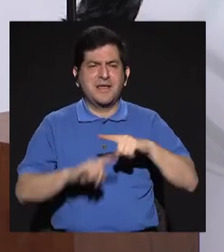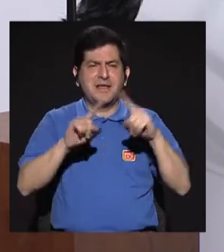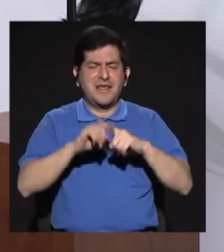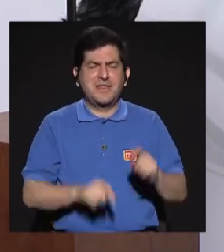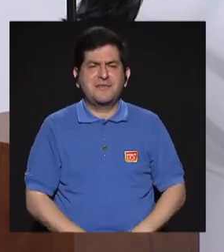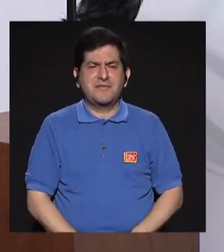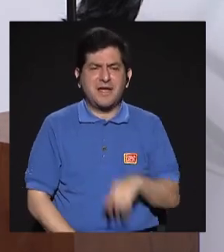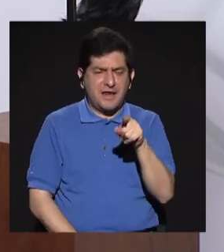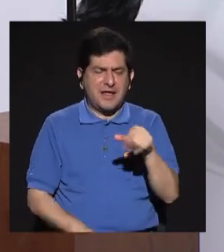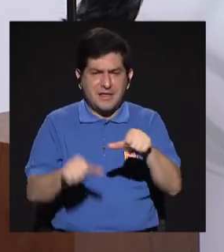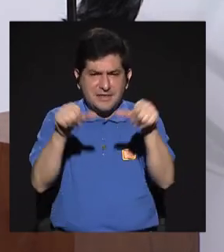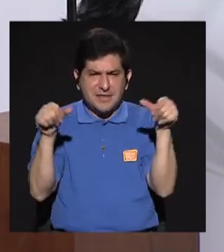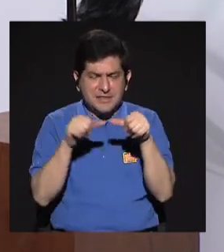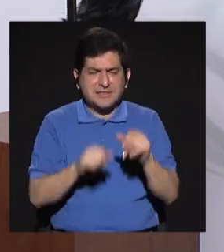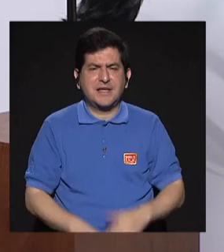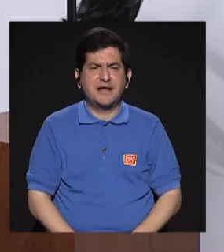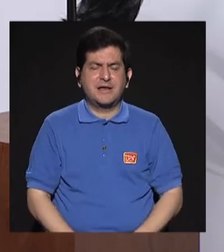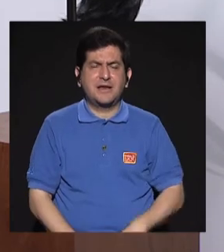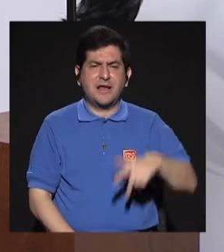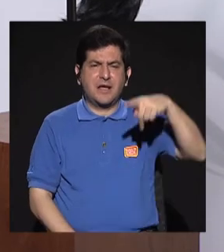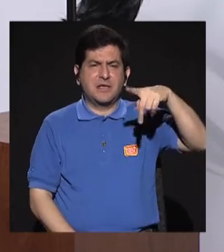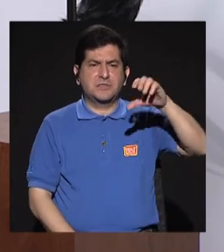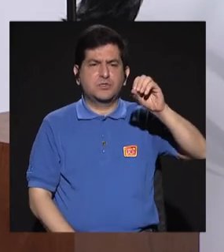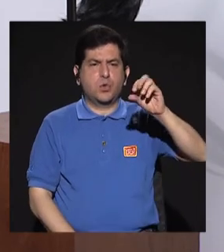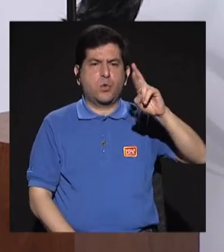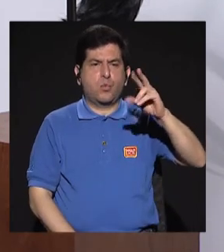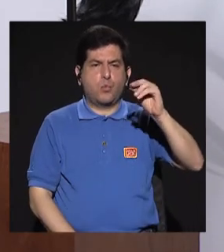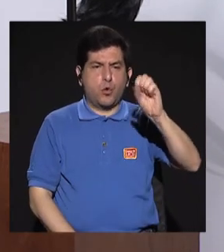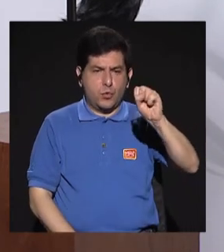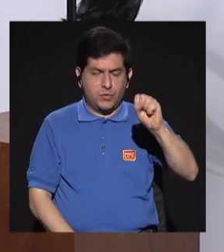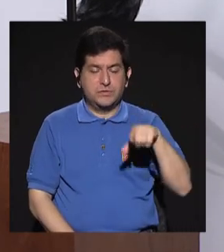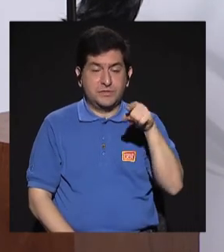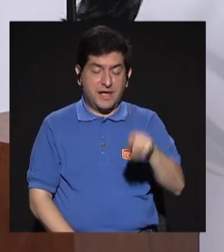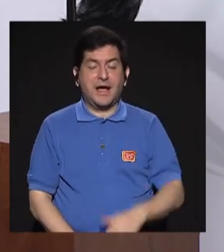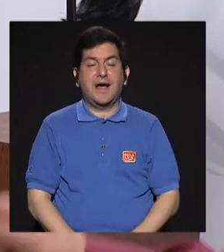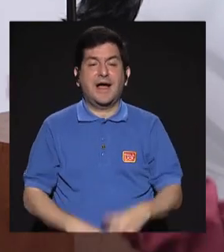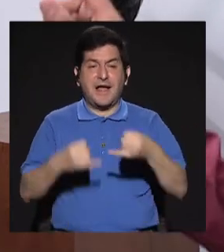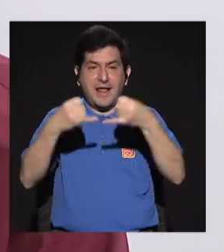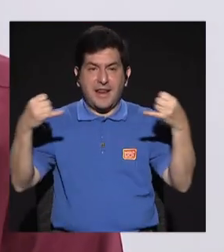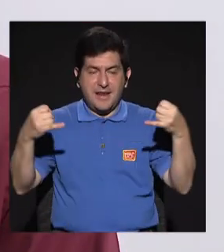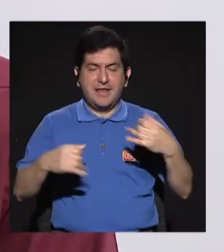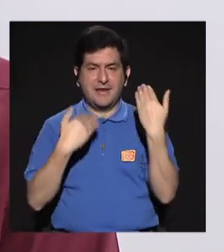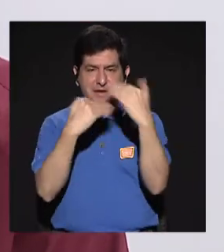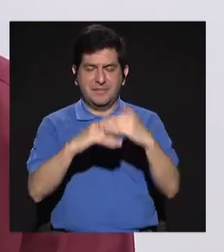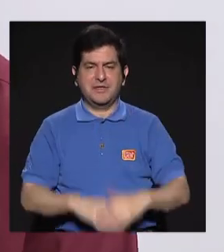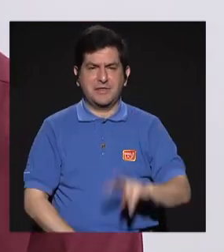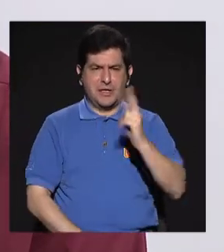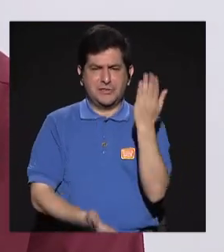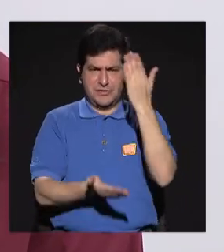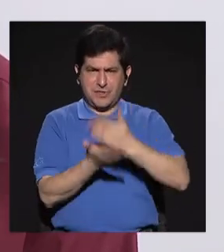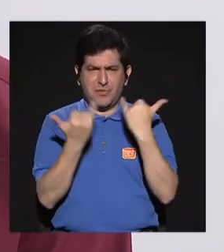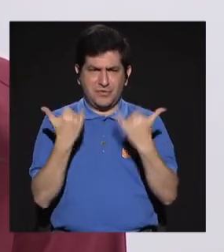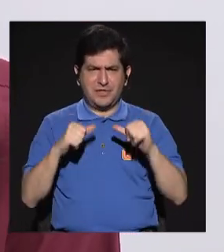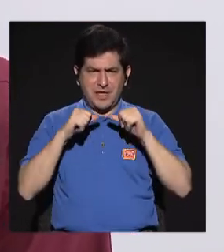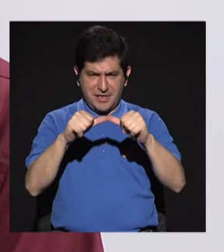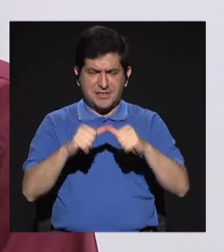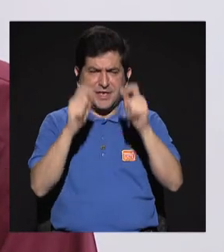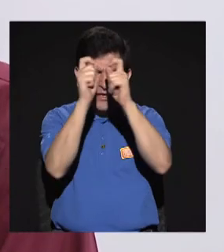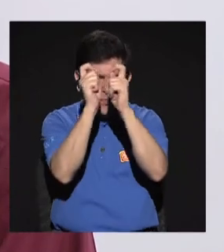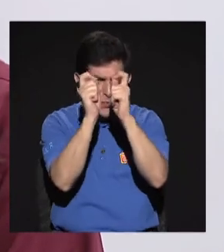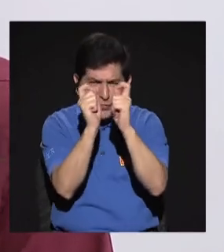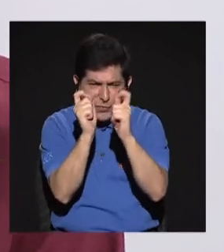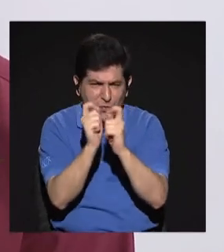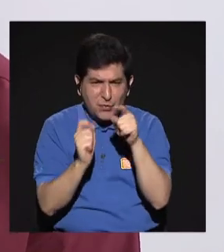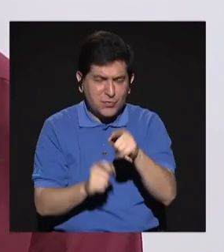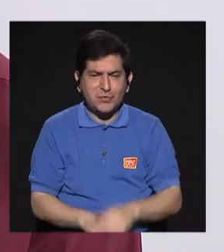serie de puntitos por ejemplo una porosidad donde nos indica que ahí va el borde del pelo que interesante permiten hacer una segunda pausa y continuamos con el nivel de